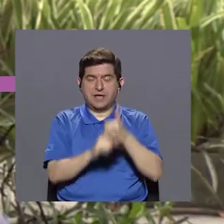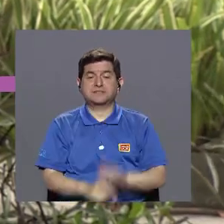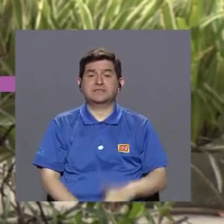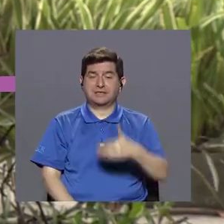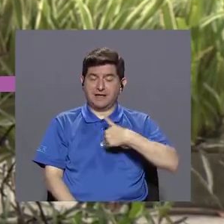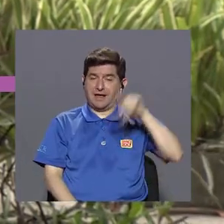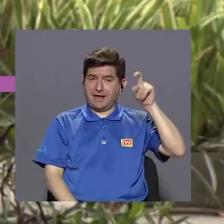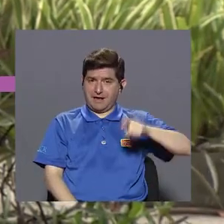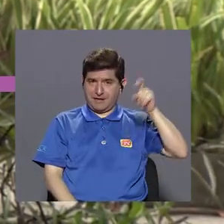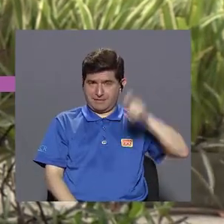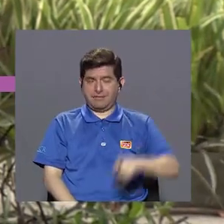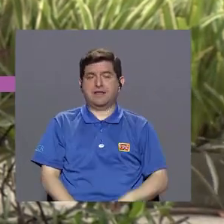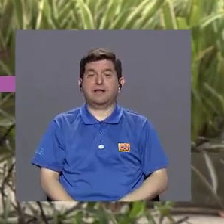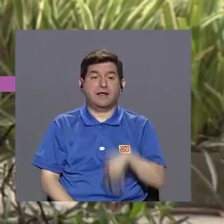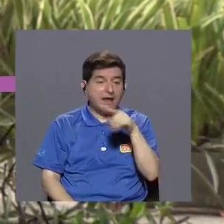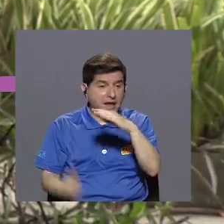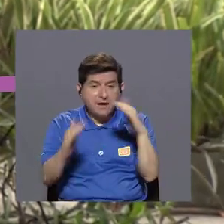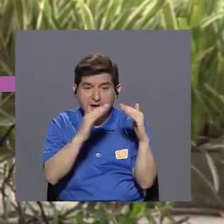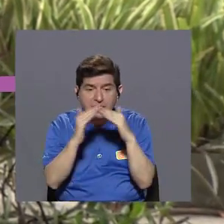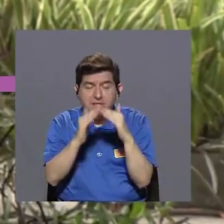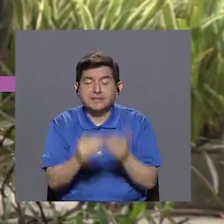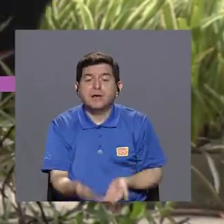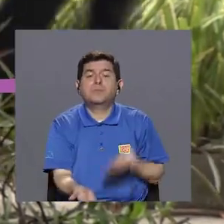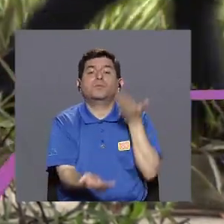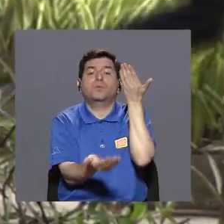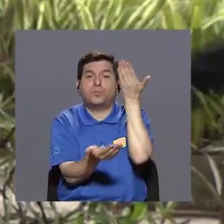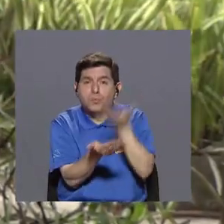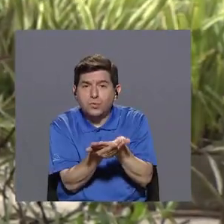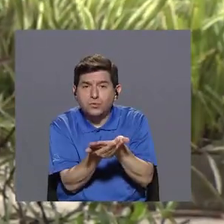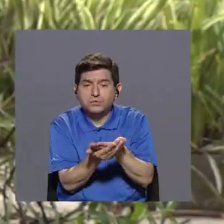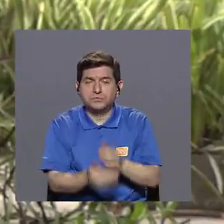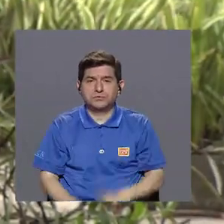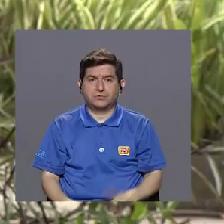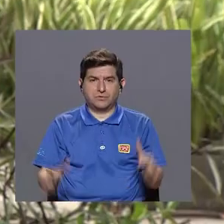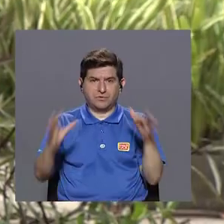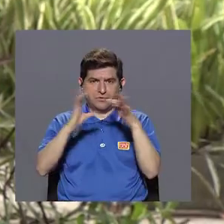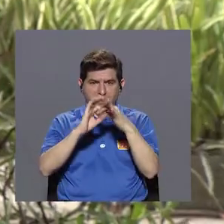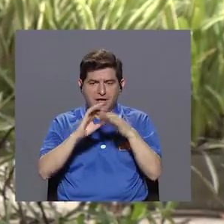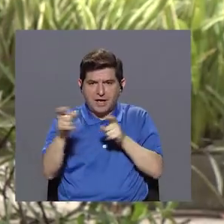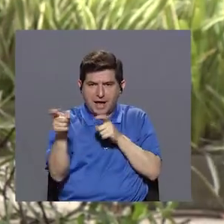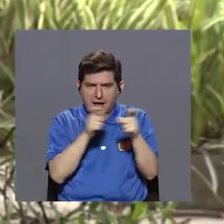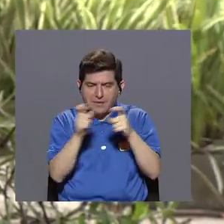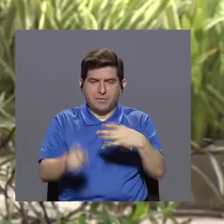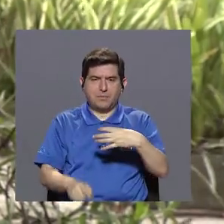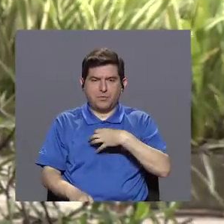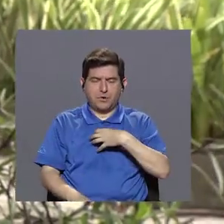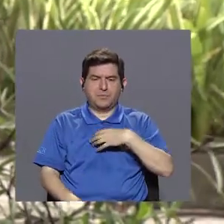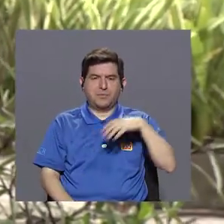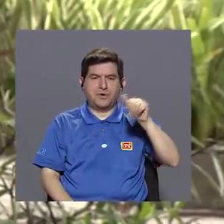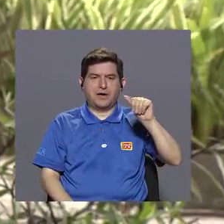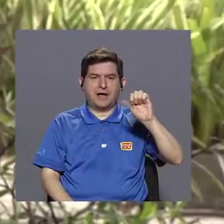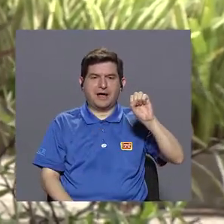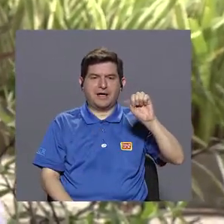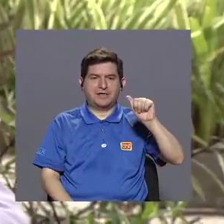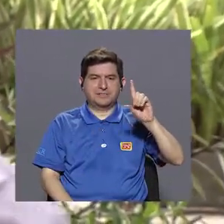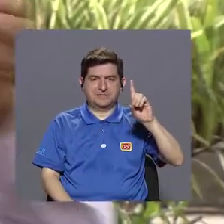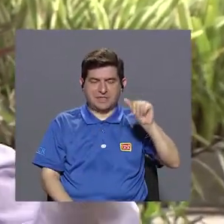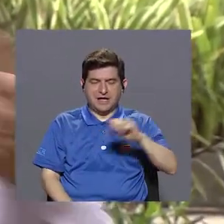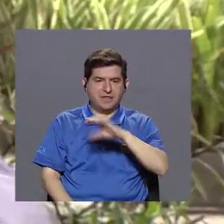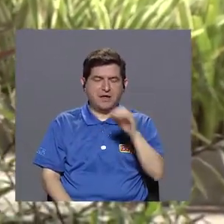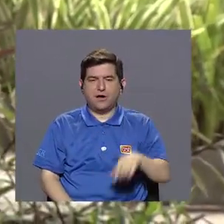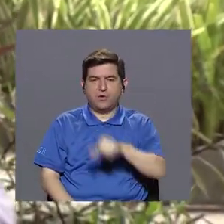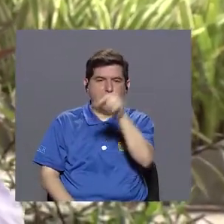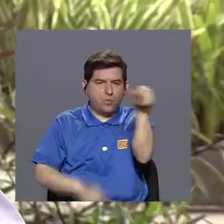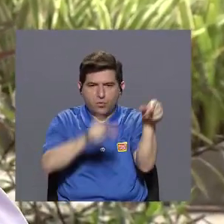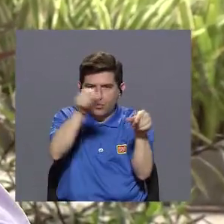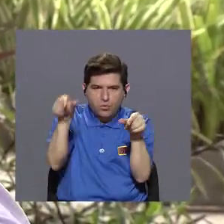de una necesidad que la misma comunidad planteó sobre el manejo de sus asadas, sus cuencas, y entonces